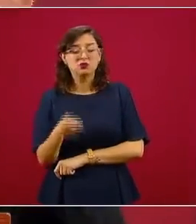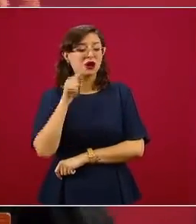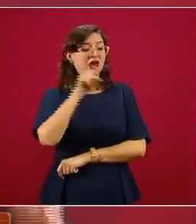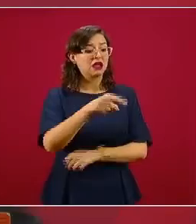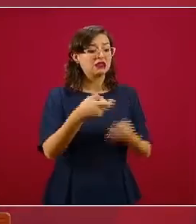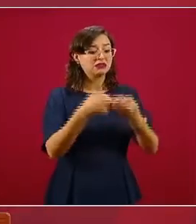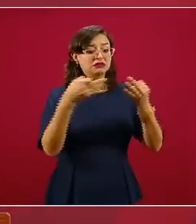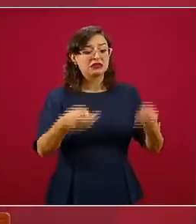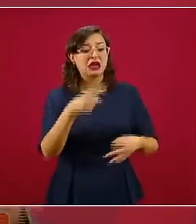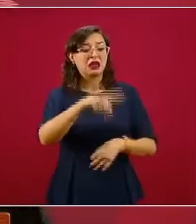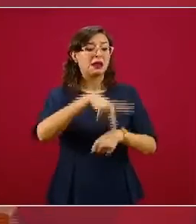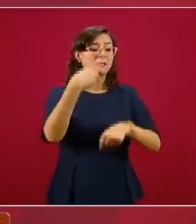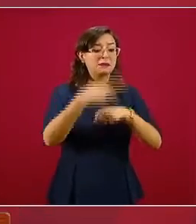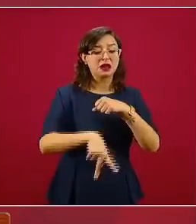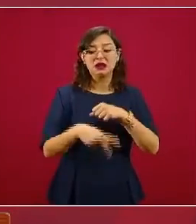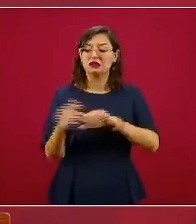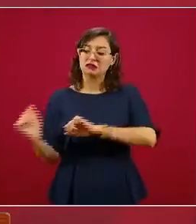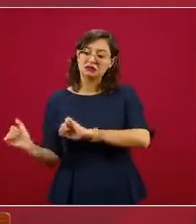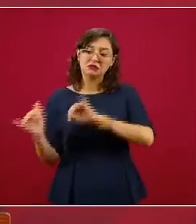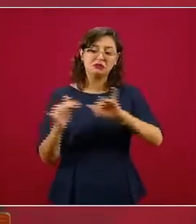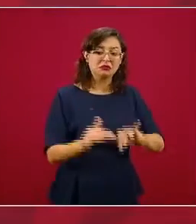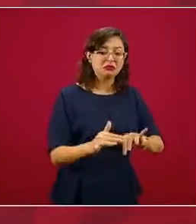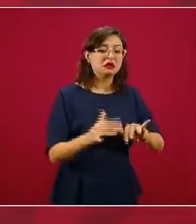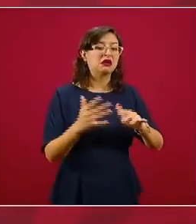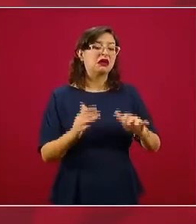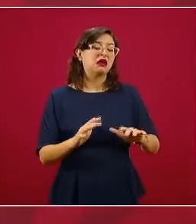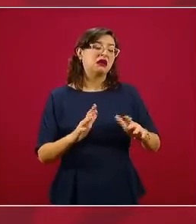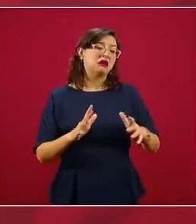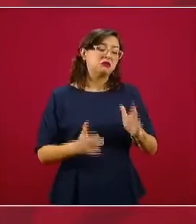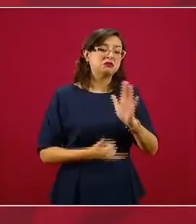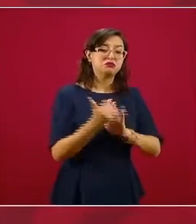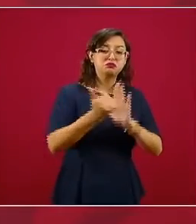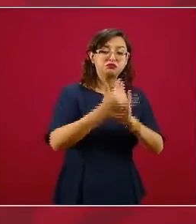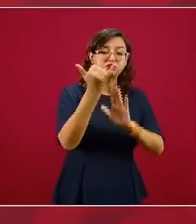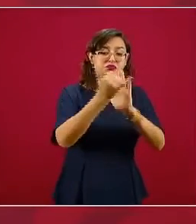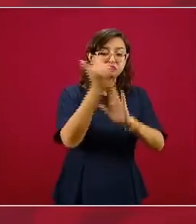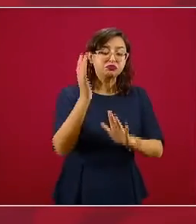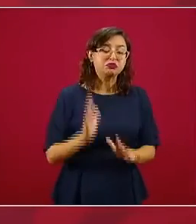riesgo, por eso es importante combatir esa desigualdad. Pero en el caso de una